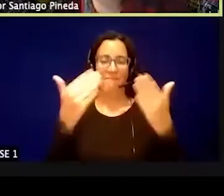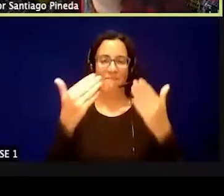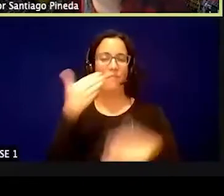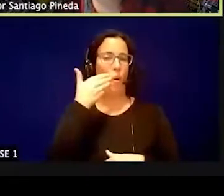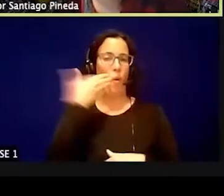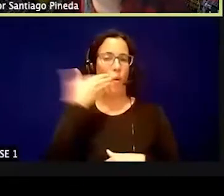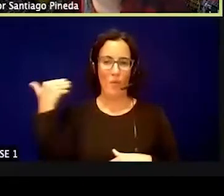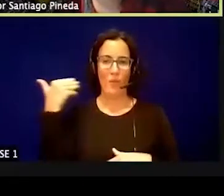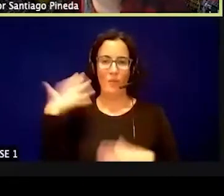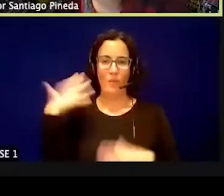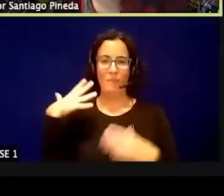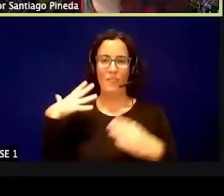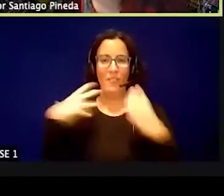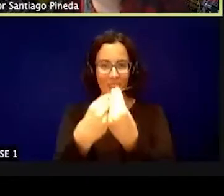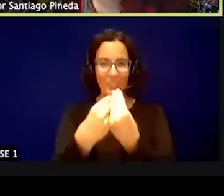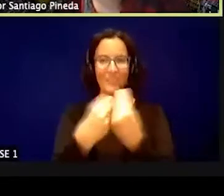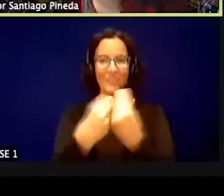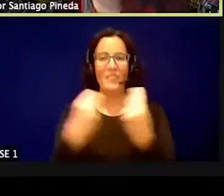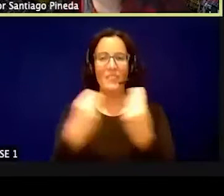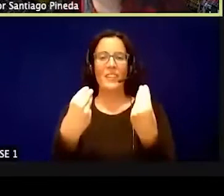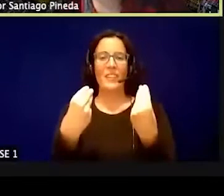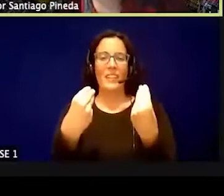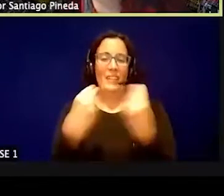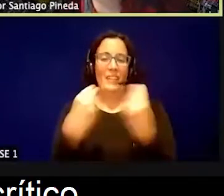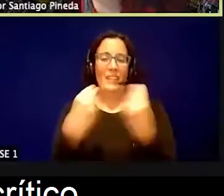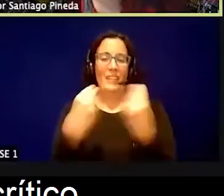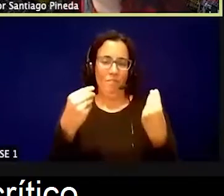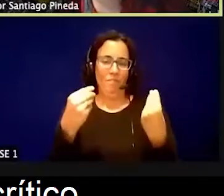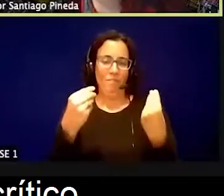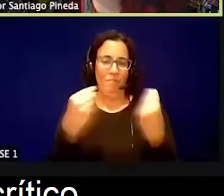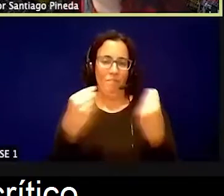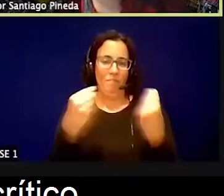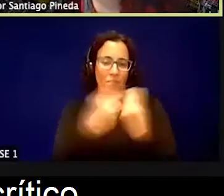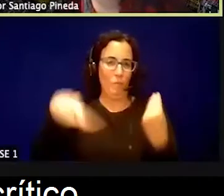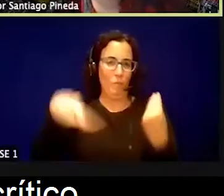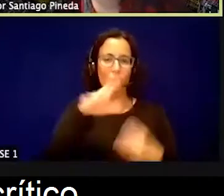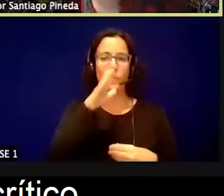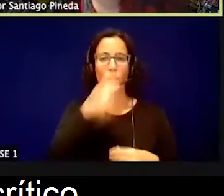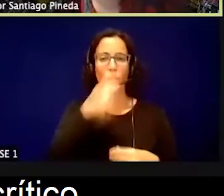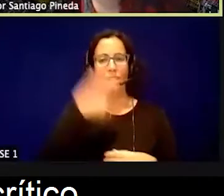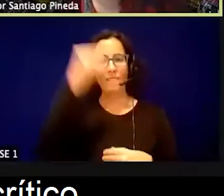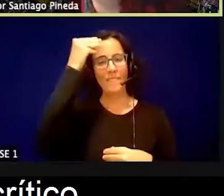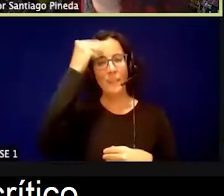y también con Paz Martín, que creo que hemos reunido